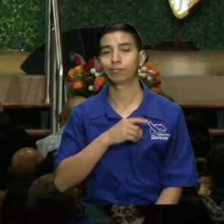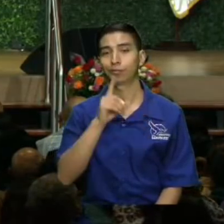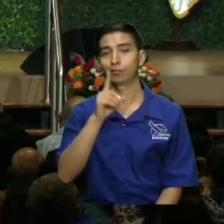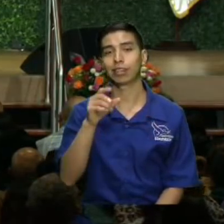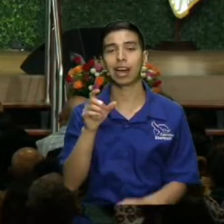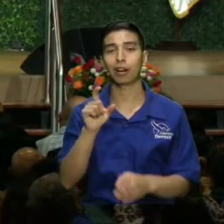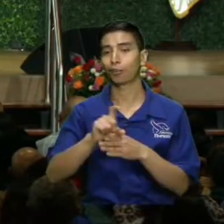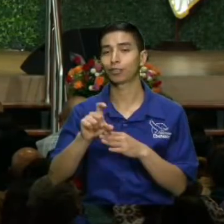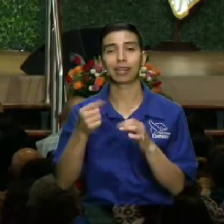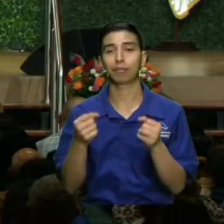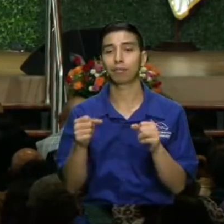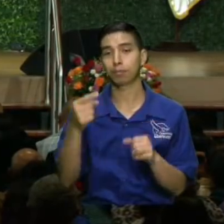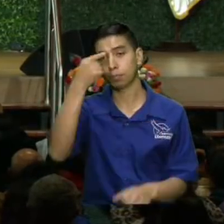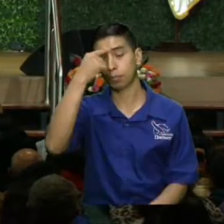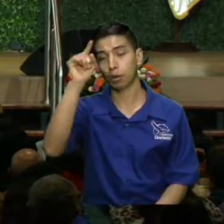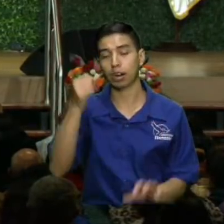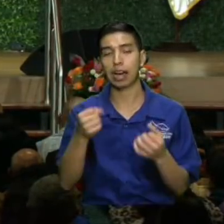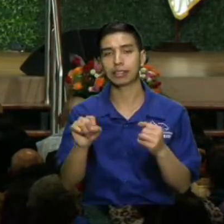rato.